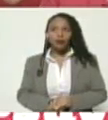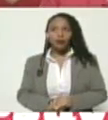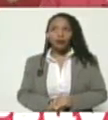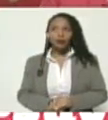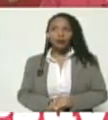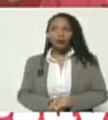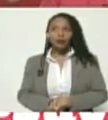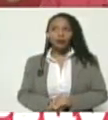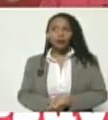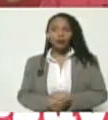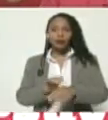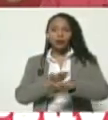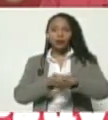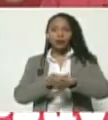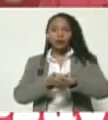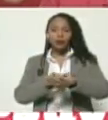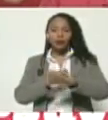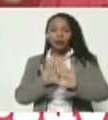Perdón.